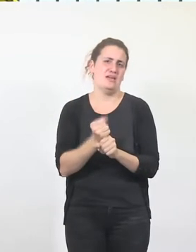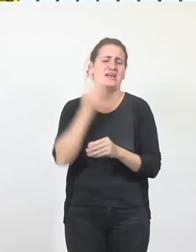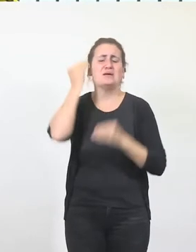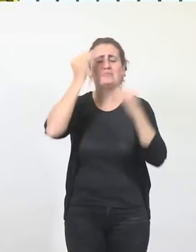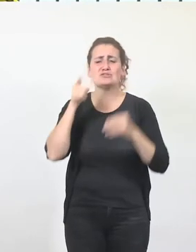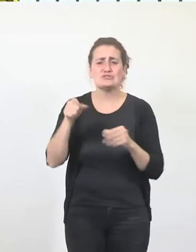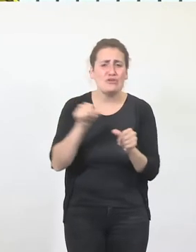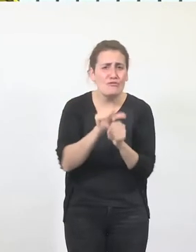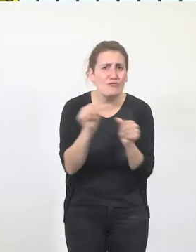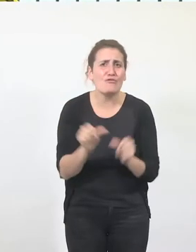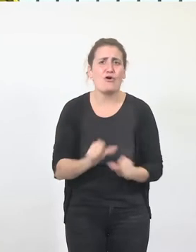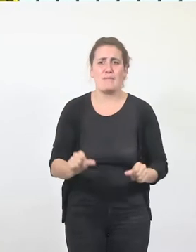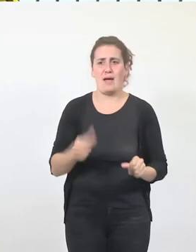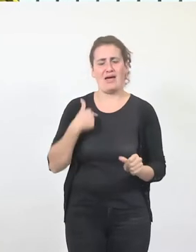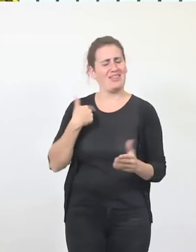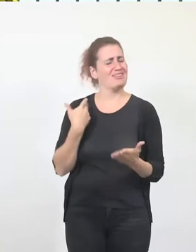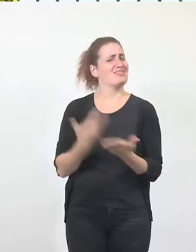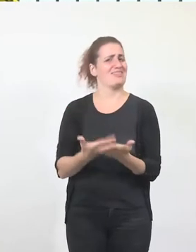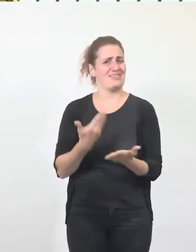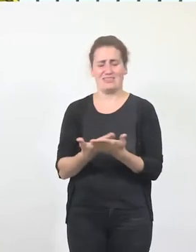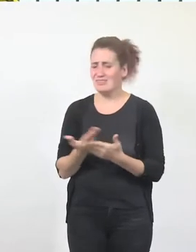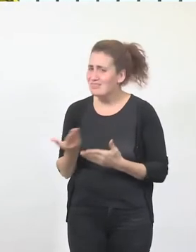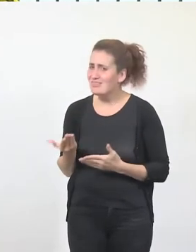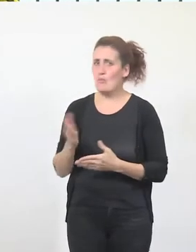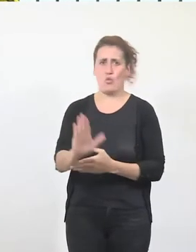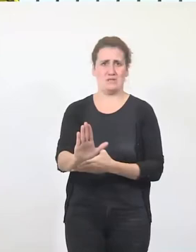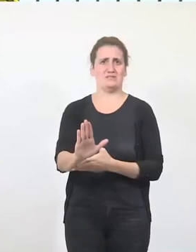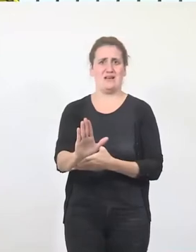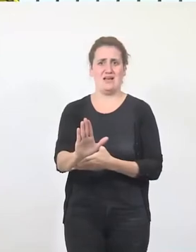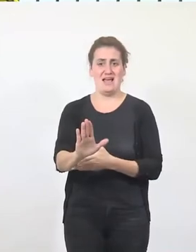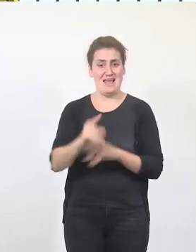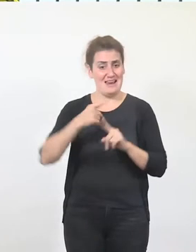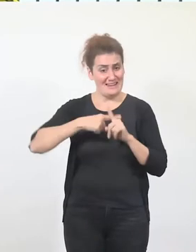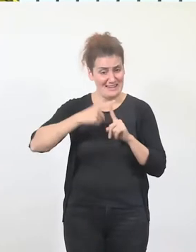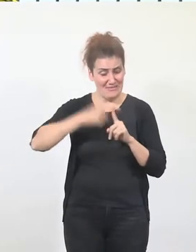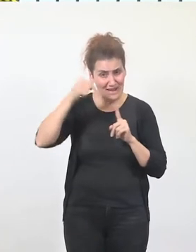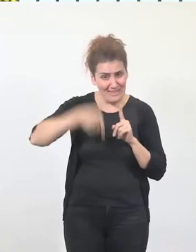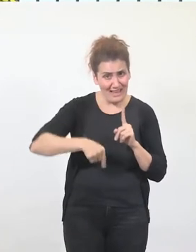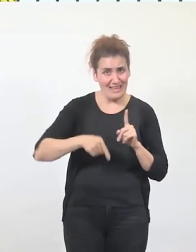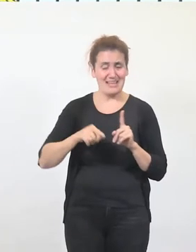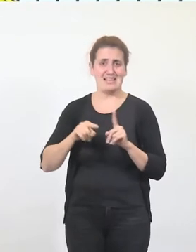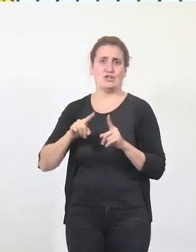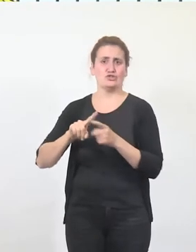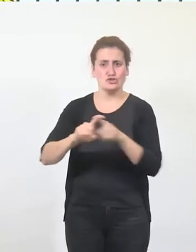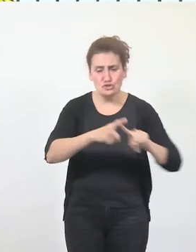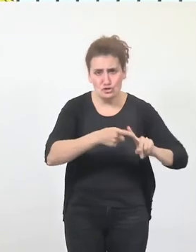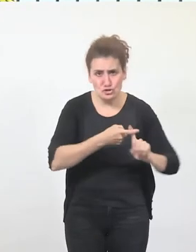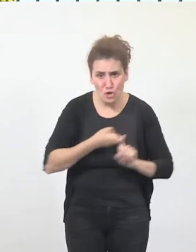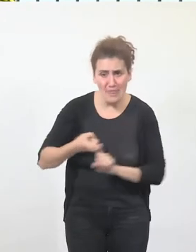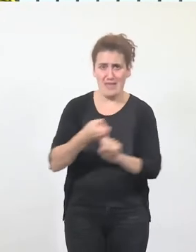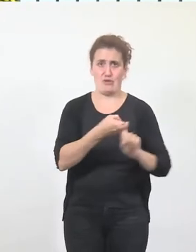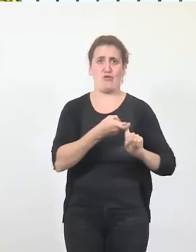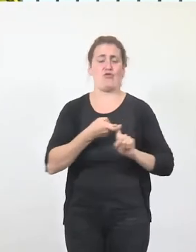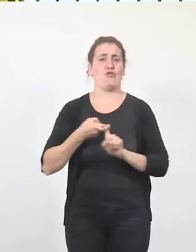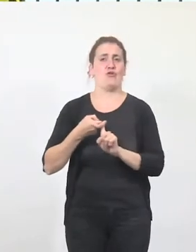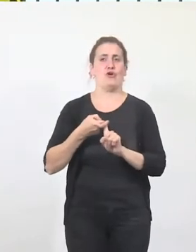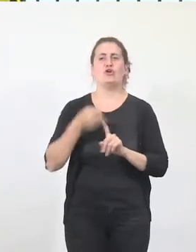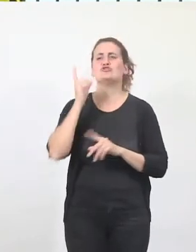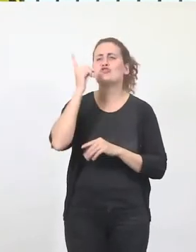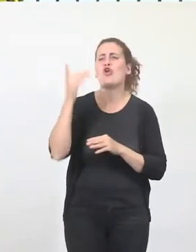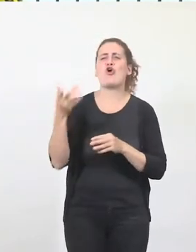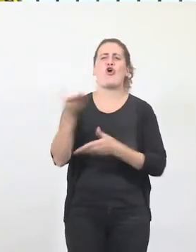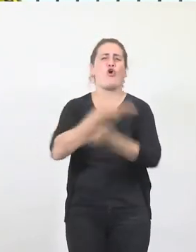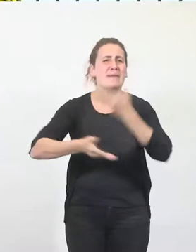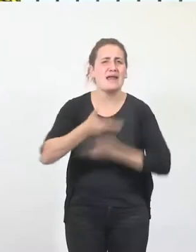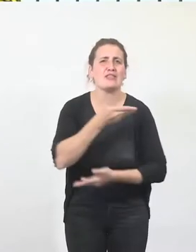una forma que demuestra el nivel solidario, no solamente en temas de cooperación, donde tenemos